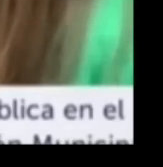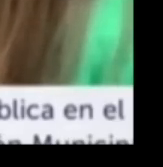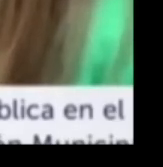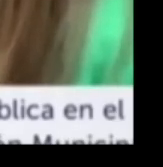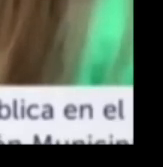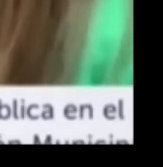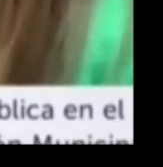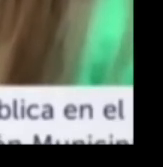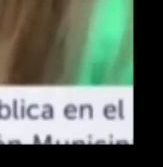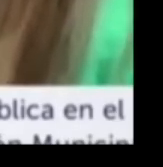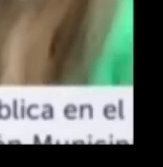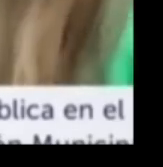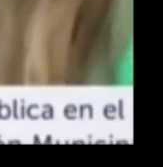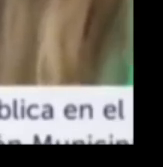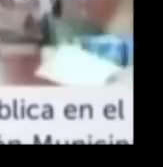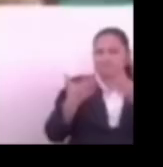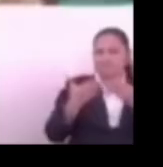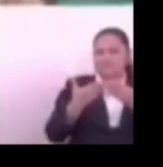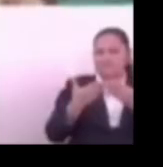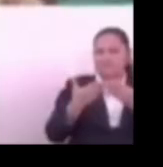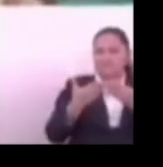más claros en esto, porque